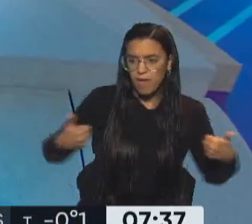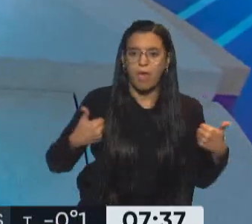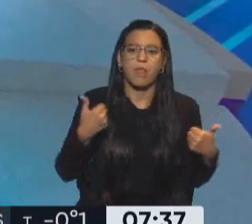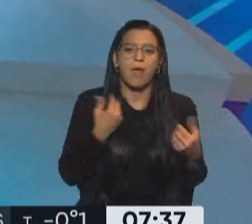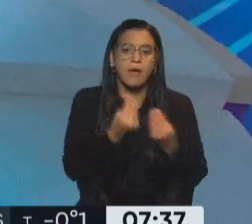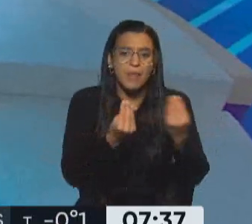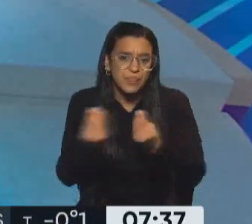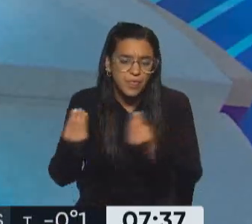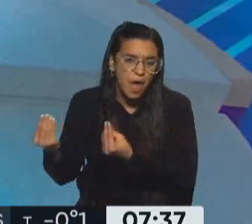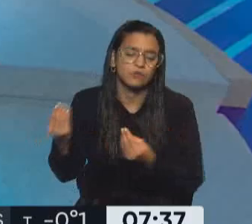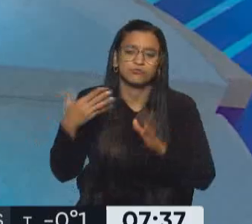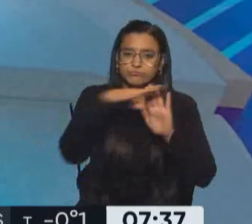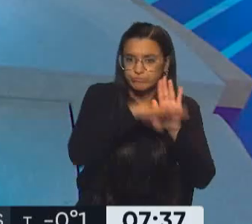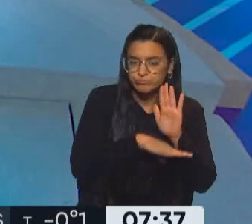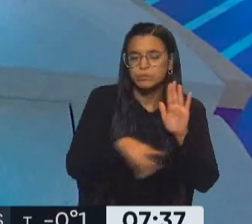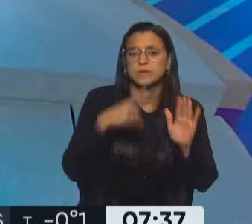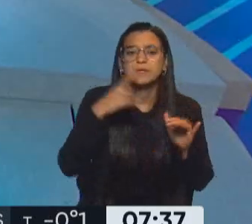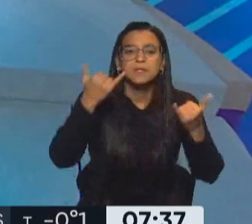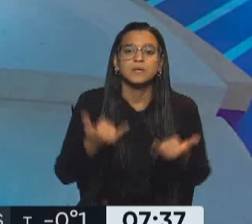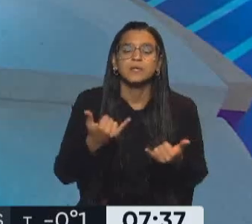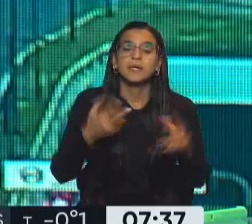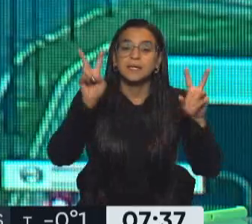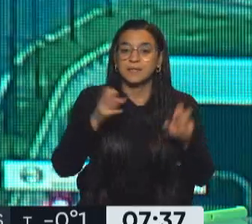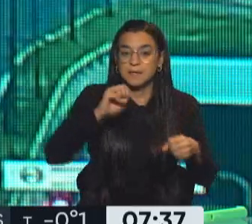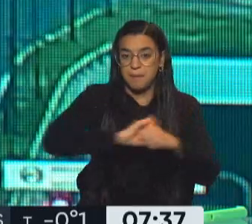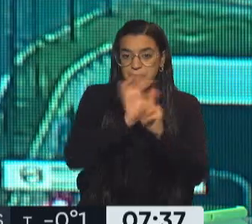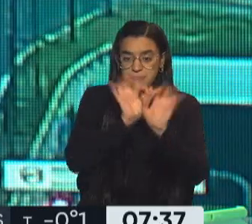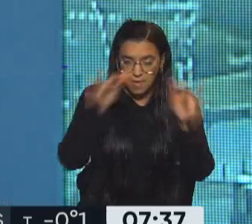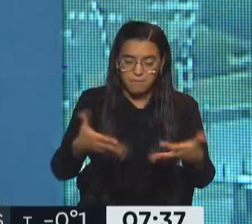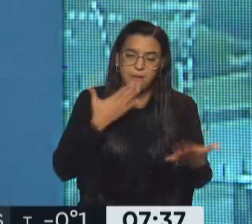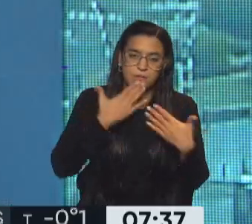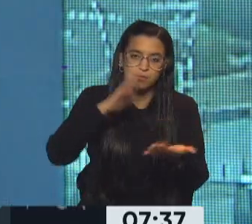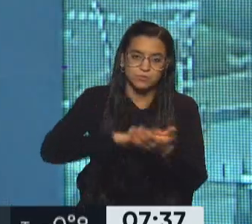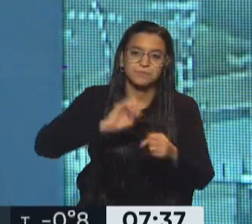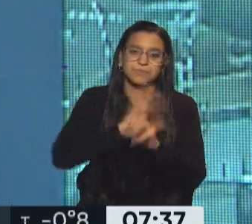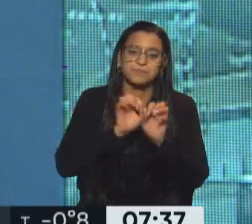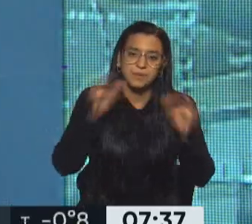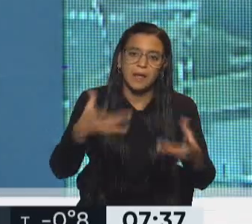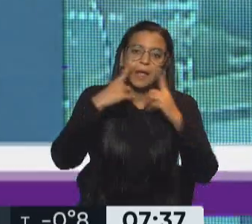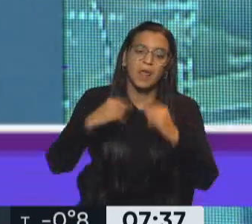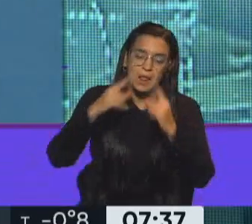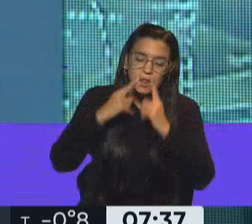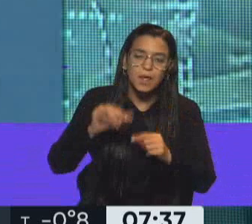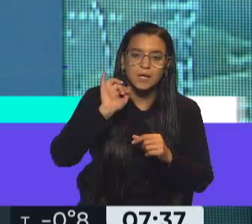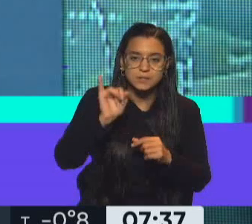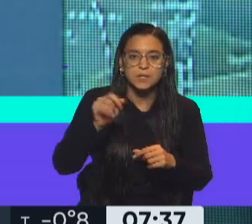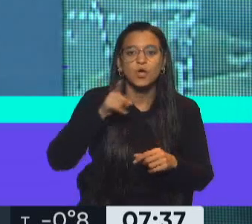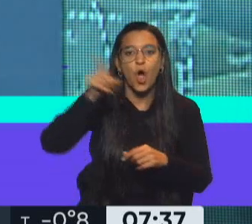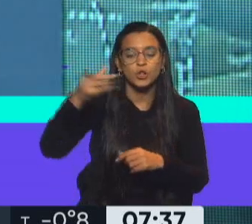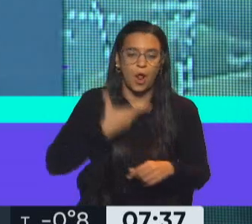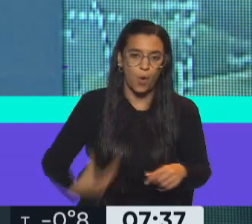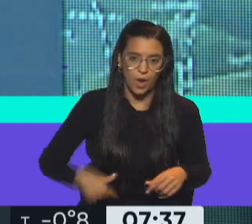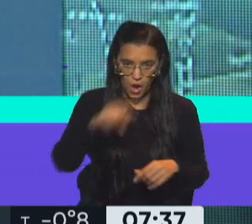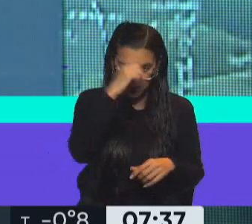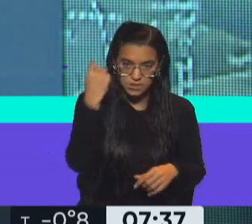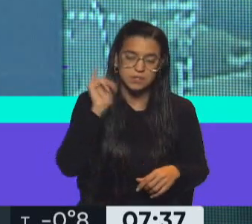forman parte de la lista. Pero, a ver, tema impositivo, tema pandemia, ¿no? Comenzó tema pandemia, sí, las críticas sobre todo a la gestión del gobierno